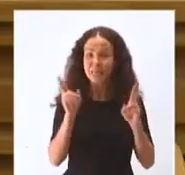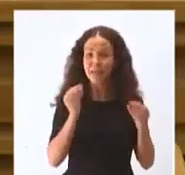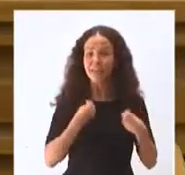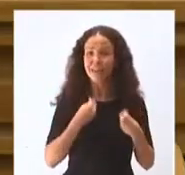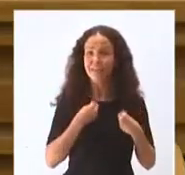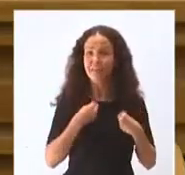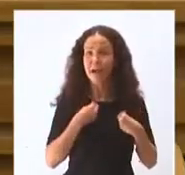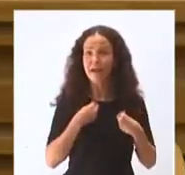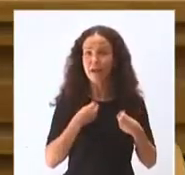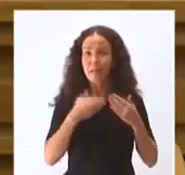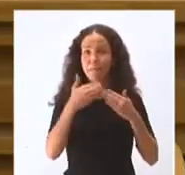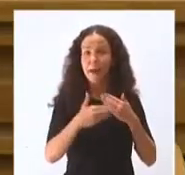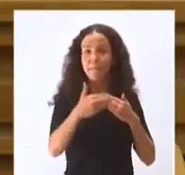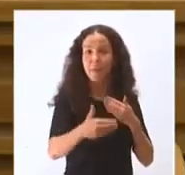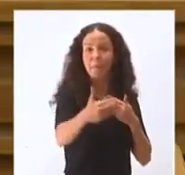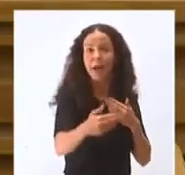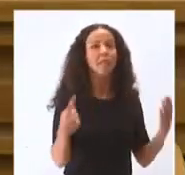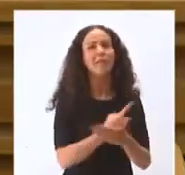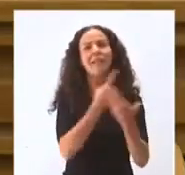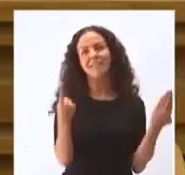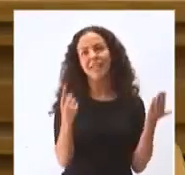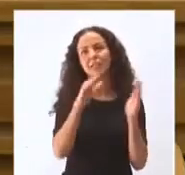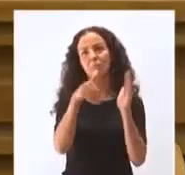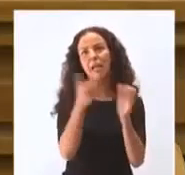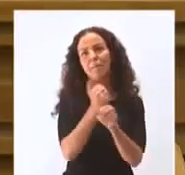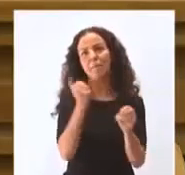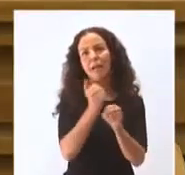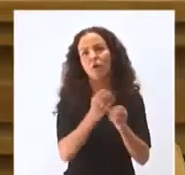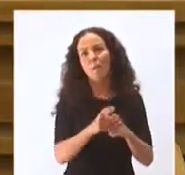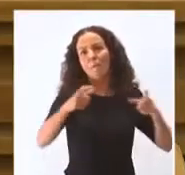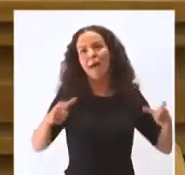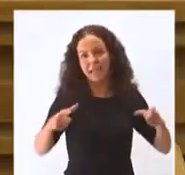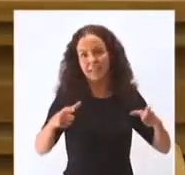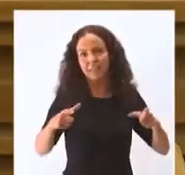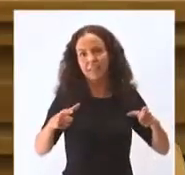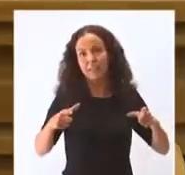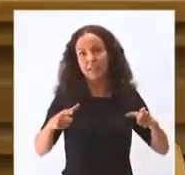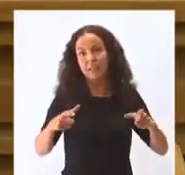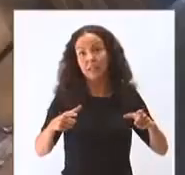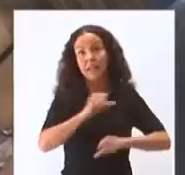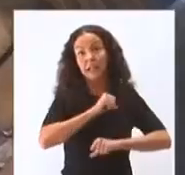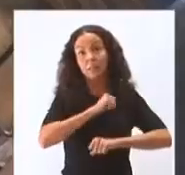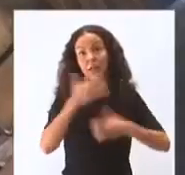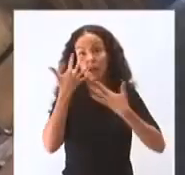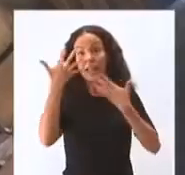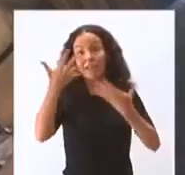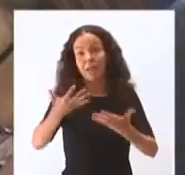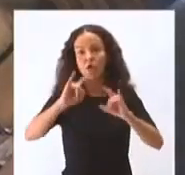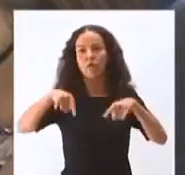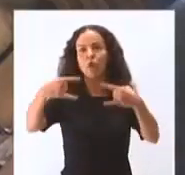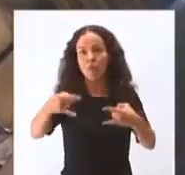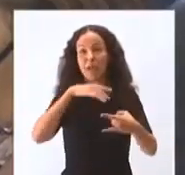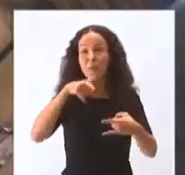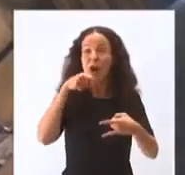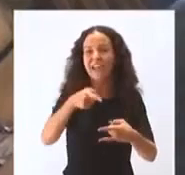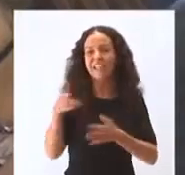significa 16.000 empleos mínimos en la comunidad autónoma y yo me atrevería a decir que en la próxima década van a llegar a ser más del doble porque este es el camino